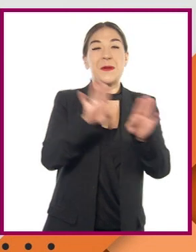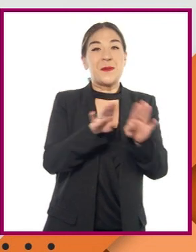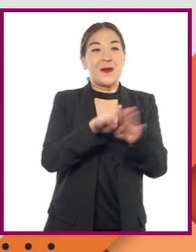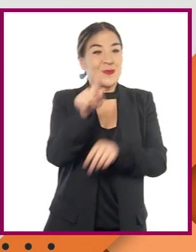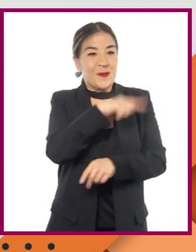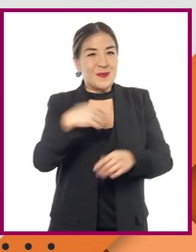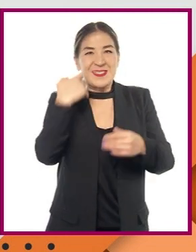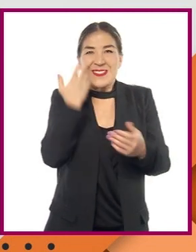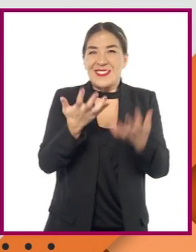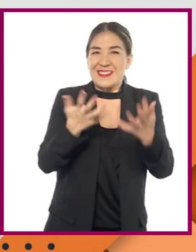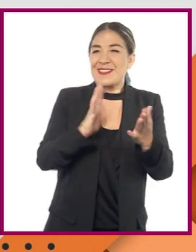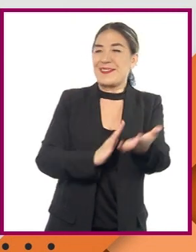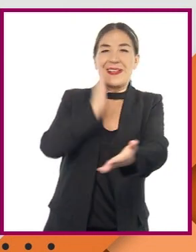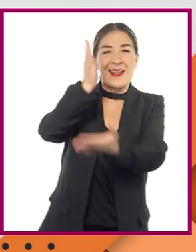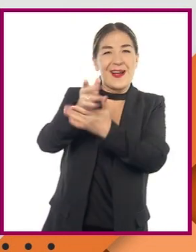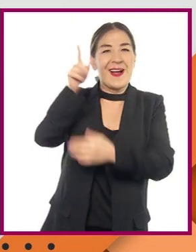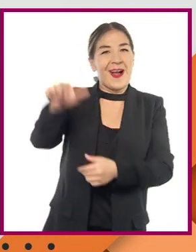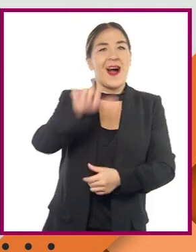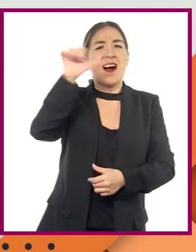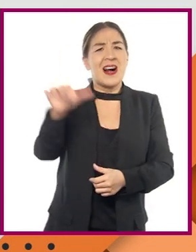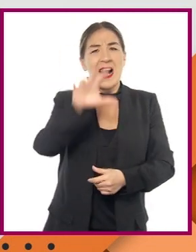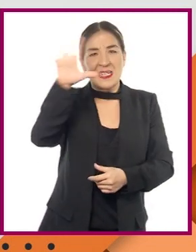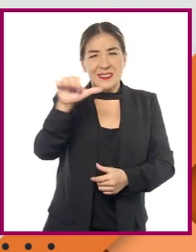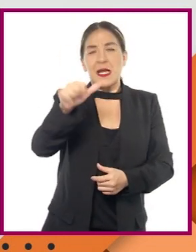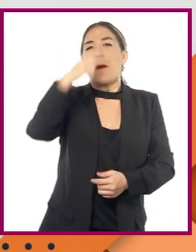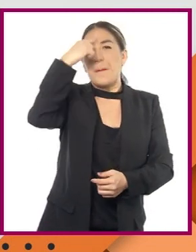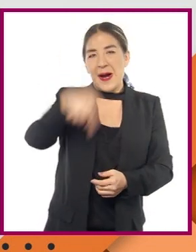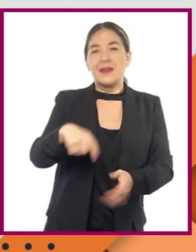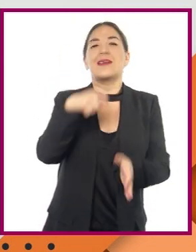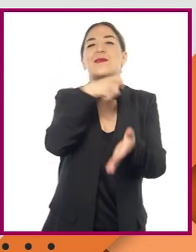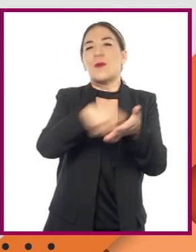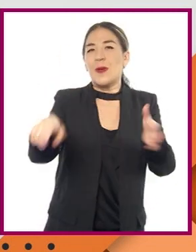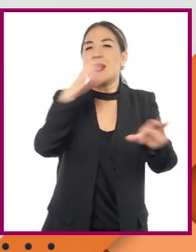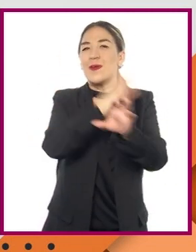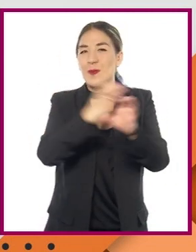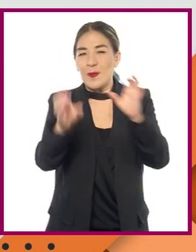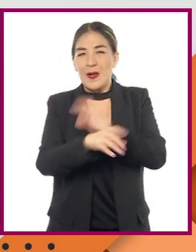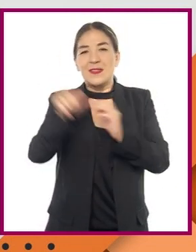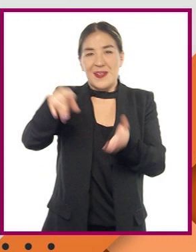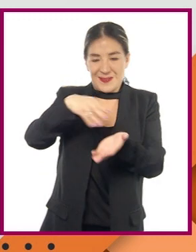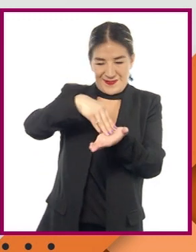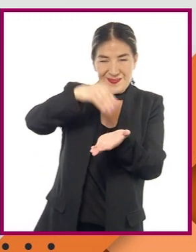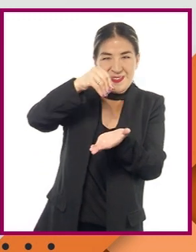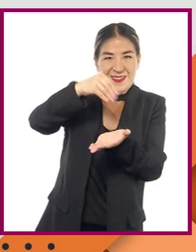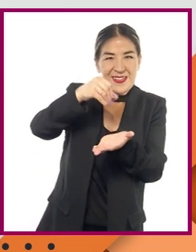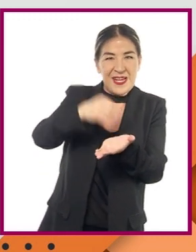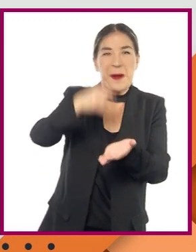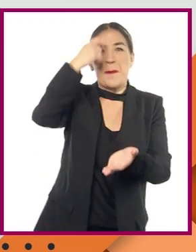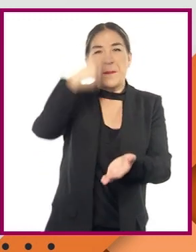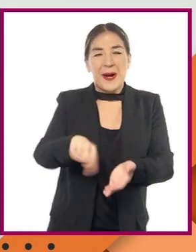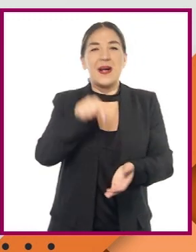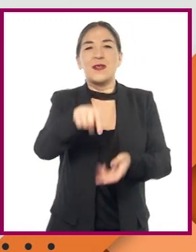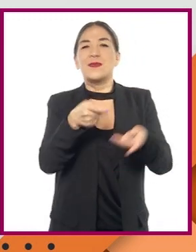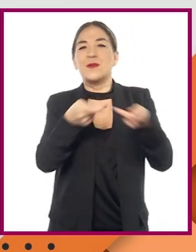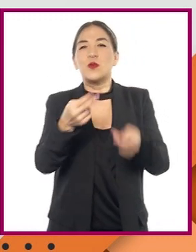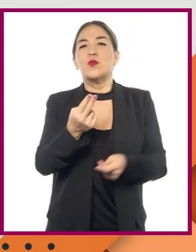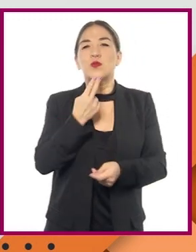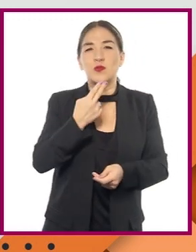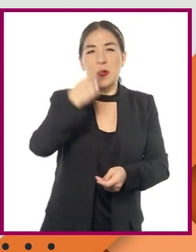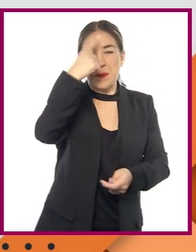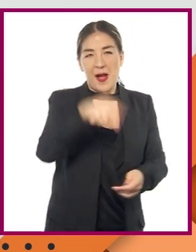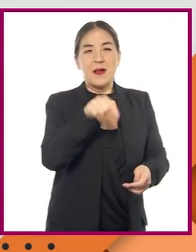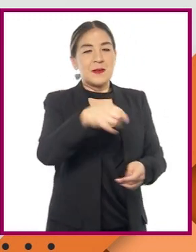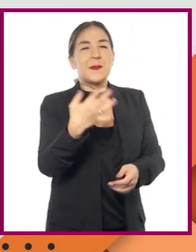el objetivo de adquirir sus productos, sobre todo las especias, las cuales se utilizaban